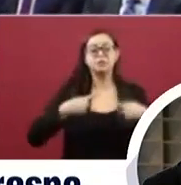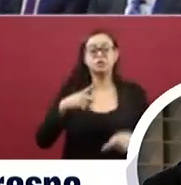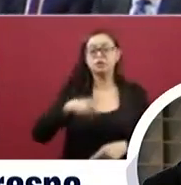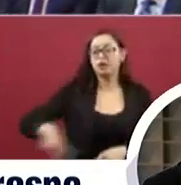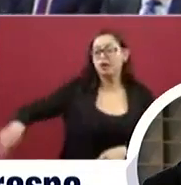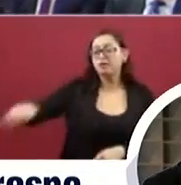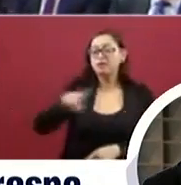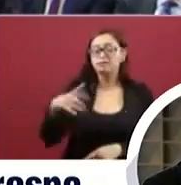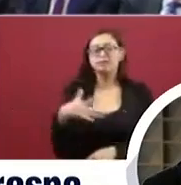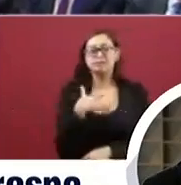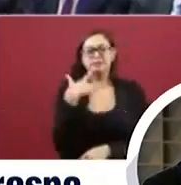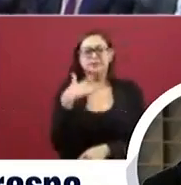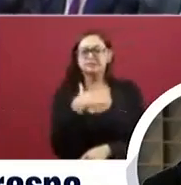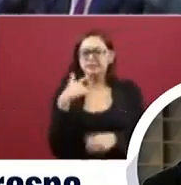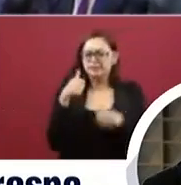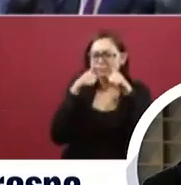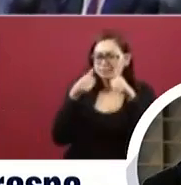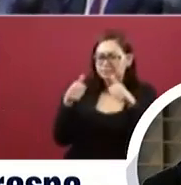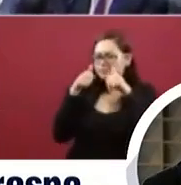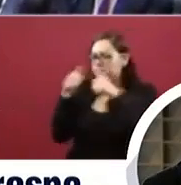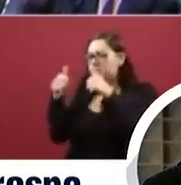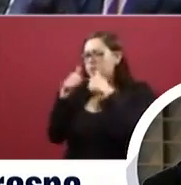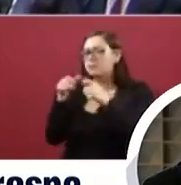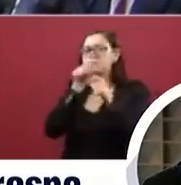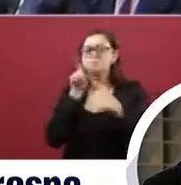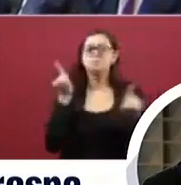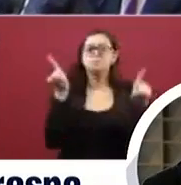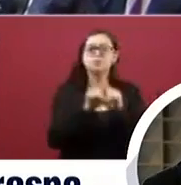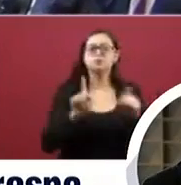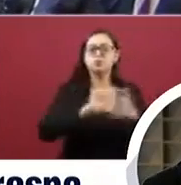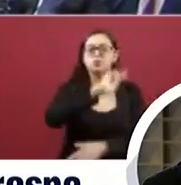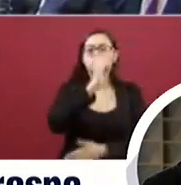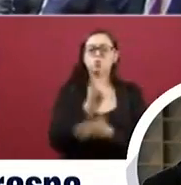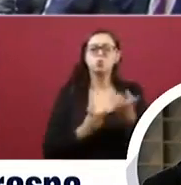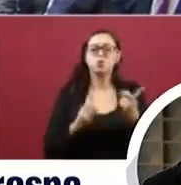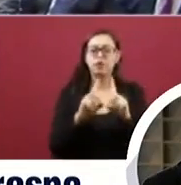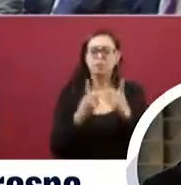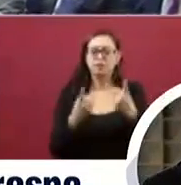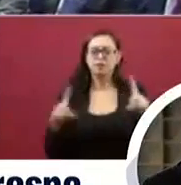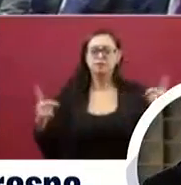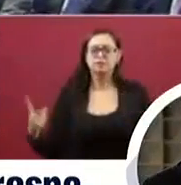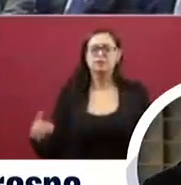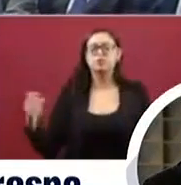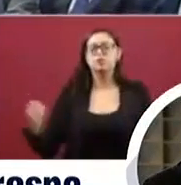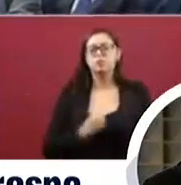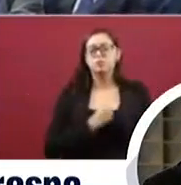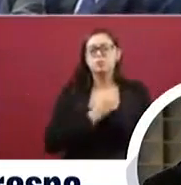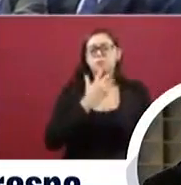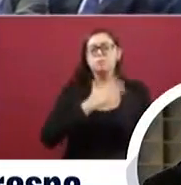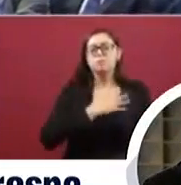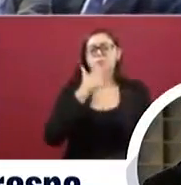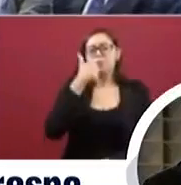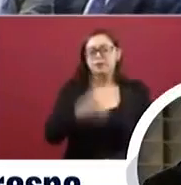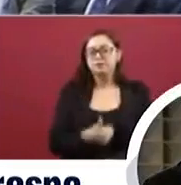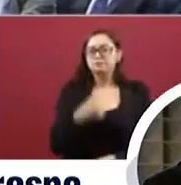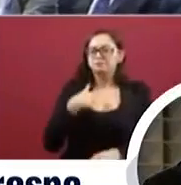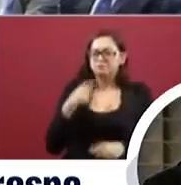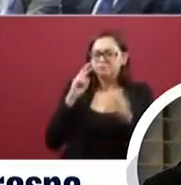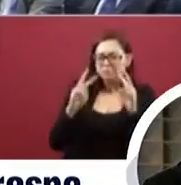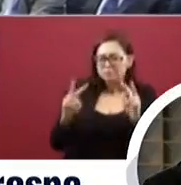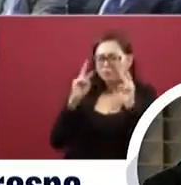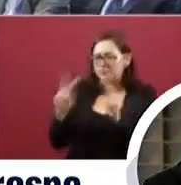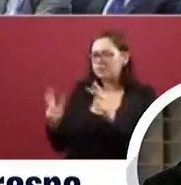luego, no porque sean insuficientes, que sí lo son, se tienen que reforzar, se tienen que mejorar, se tienen